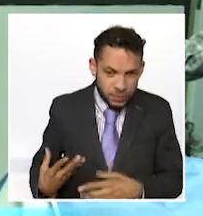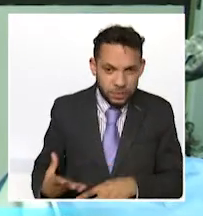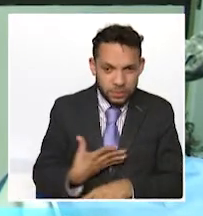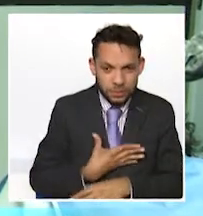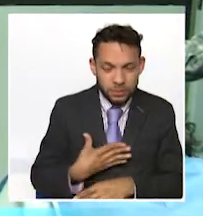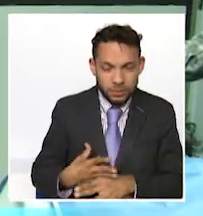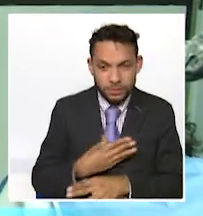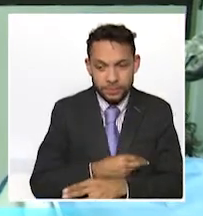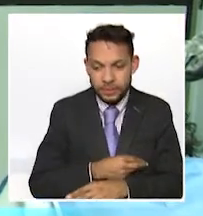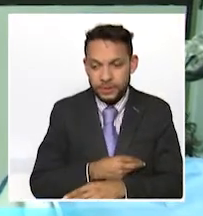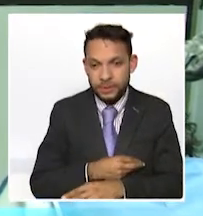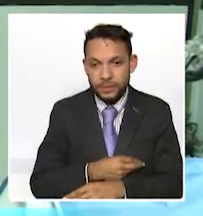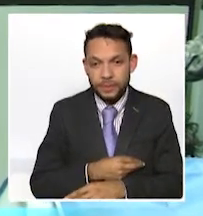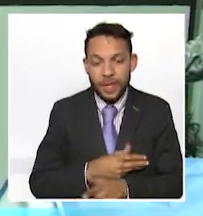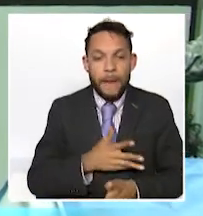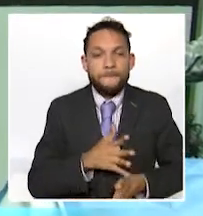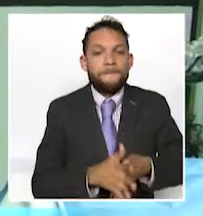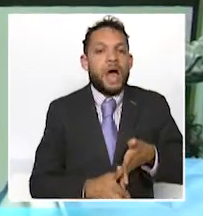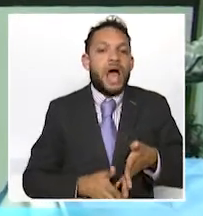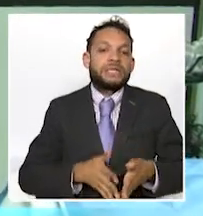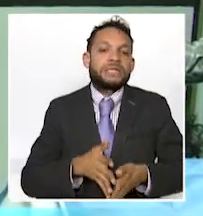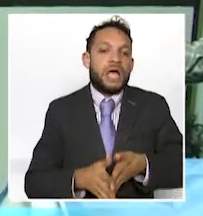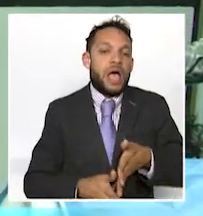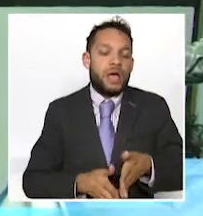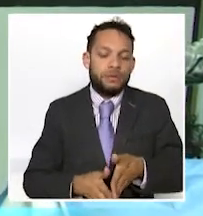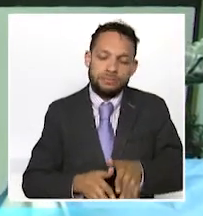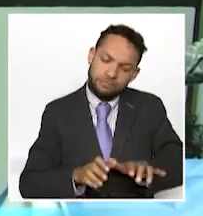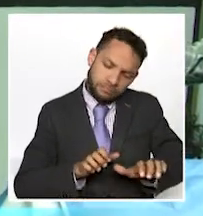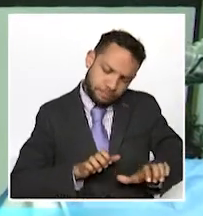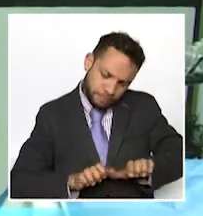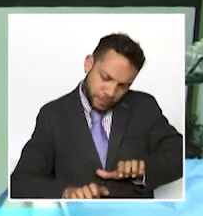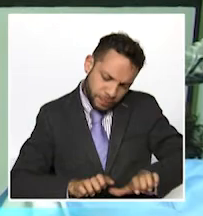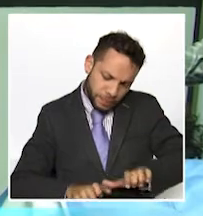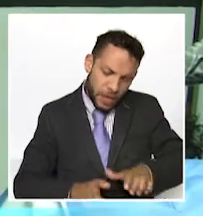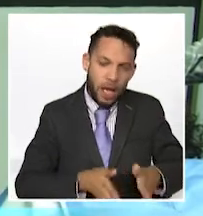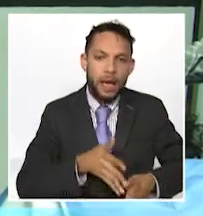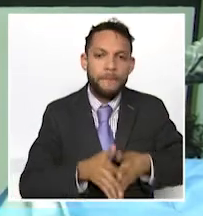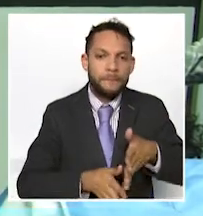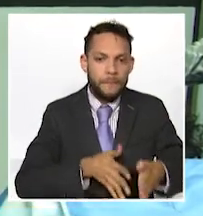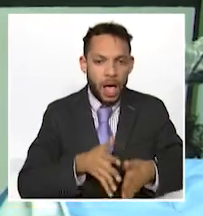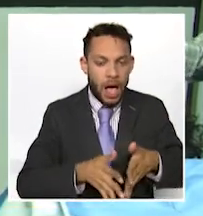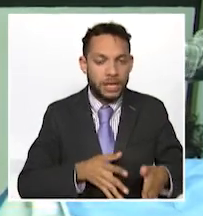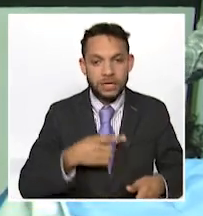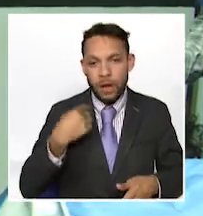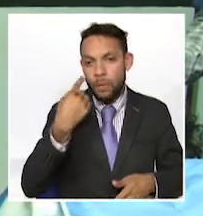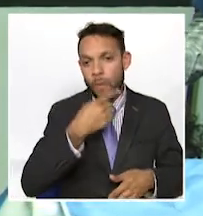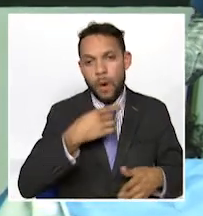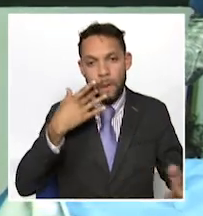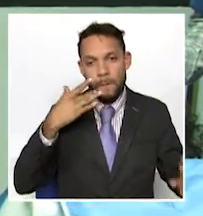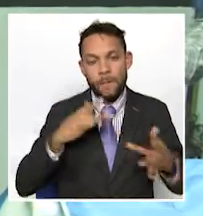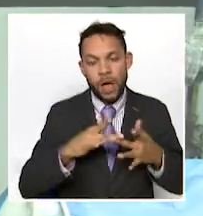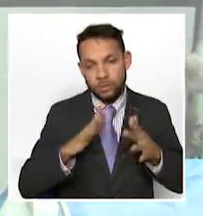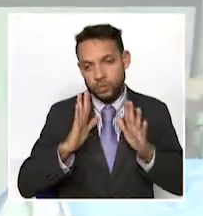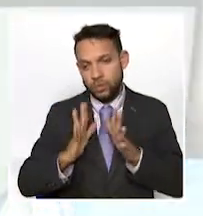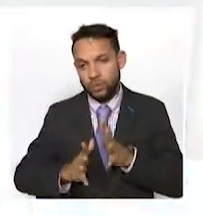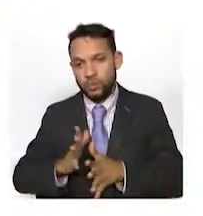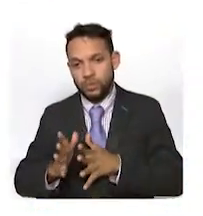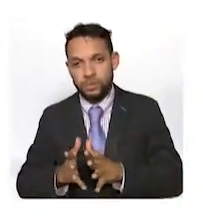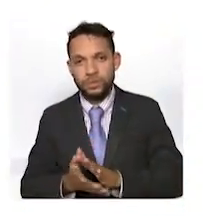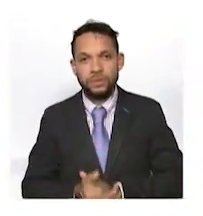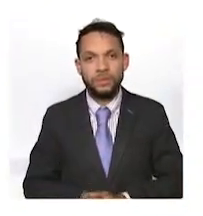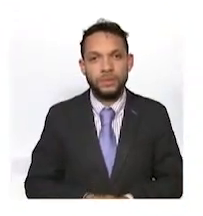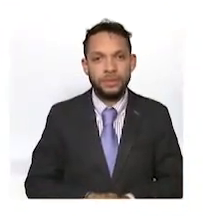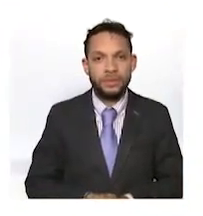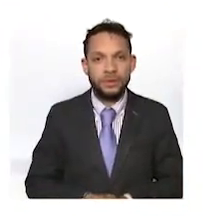al consultorio de quiropraxia para que hablemos un poquitico más de esa relación de odontología con el dolor cervical.